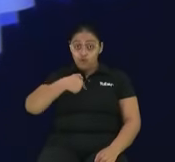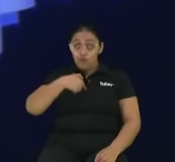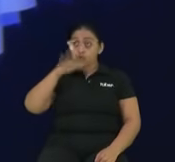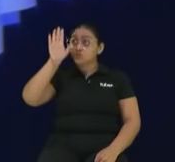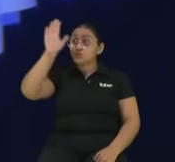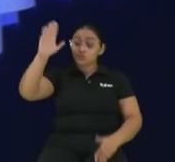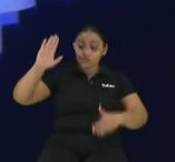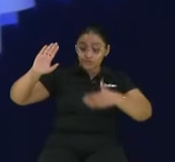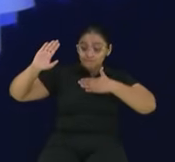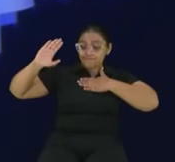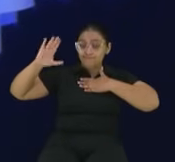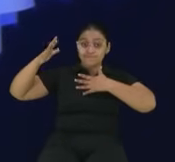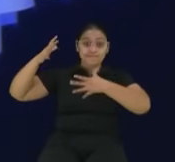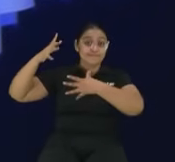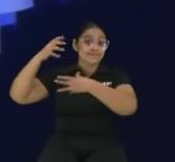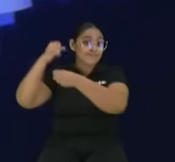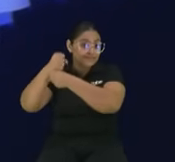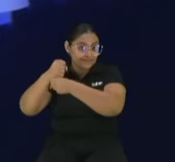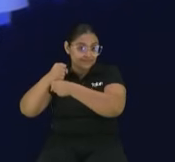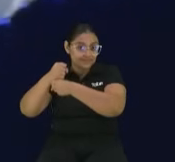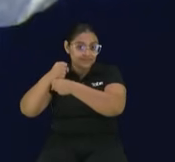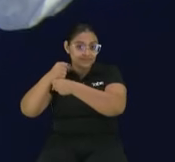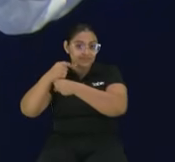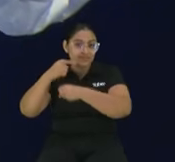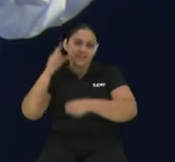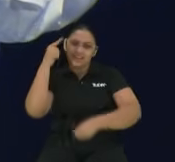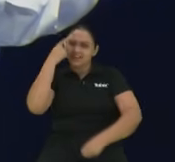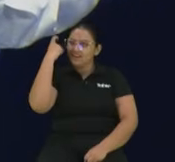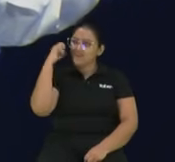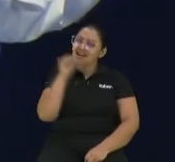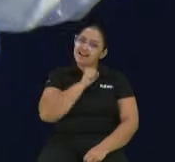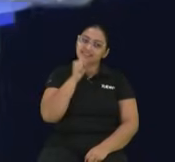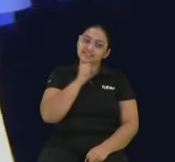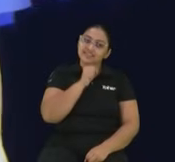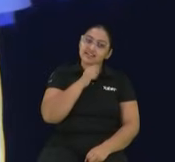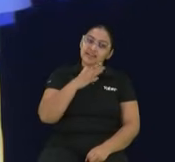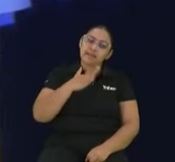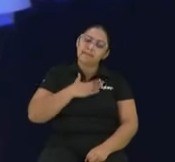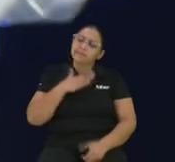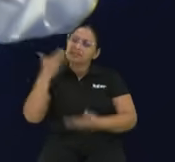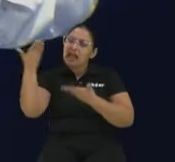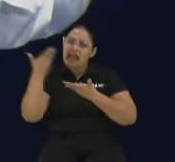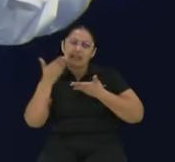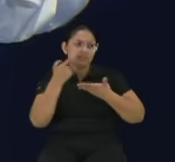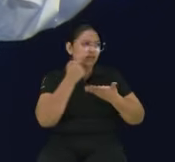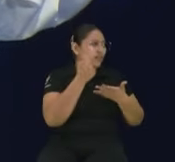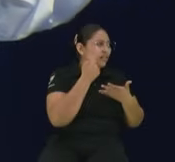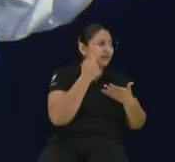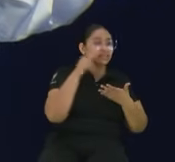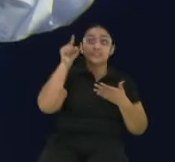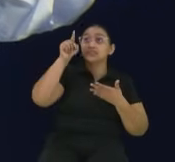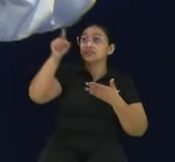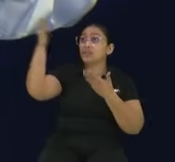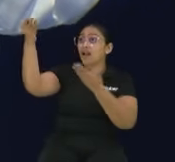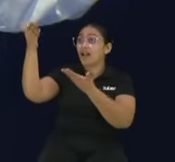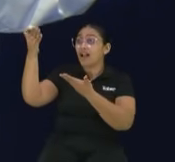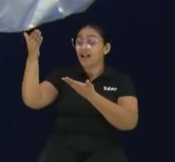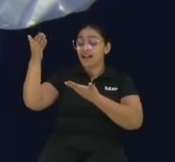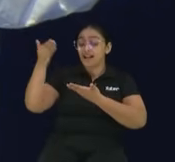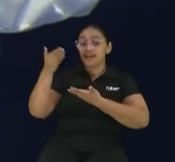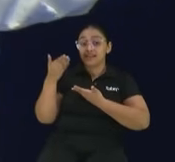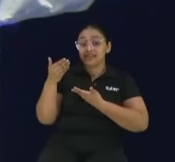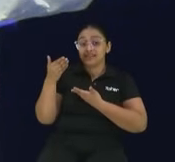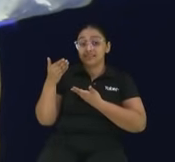de Dios mi socorro viene de ti